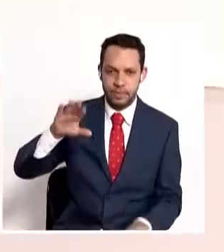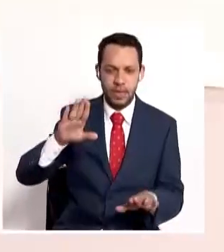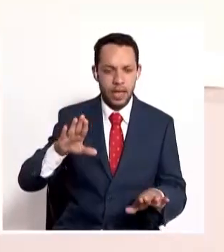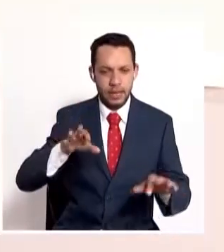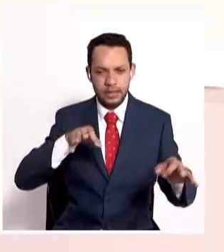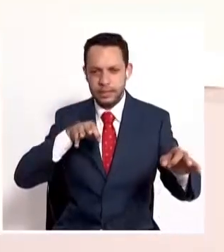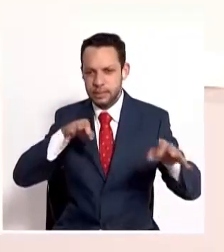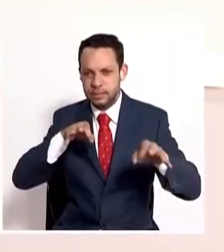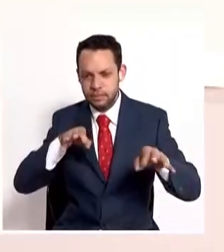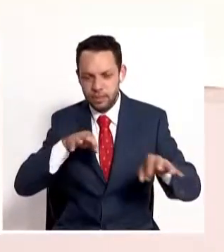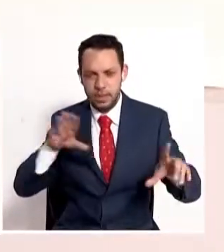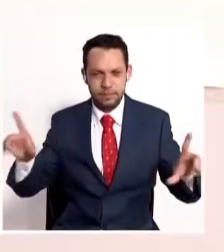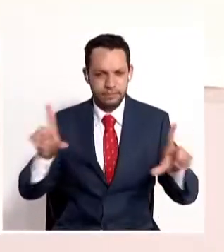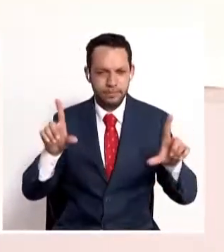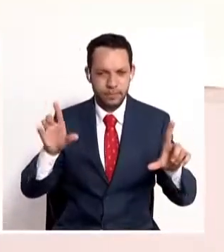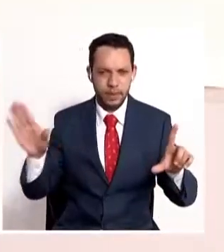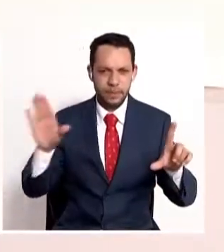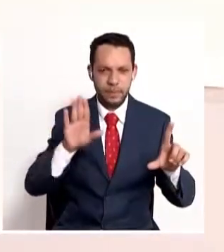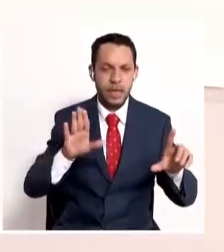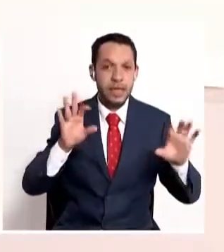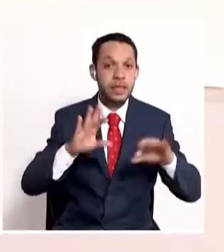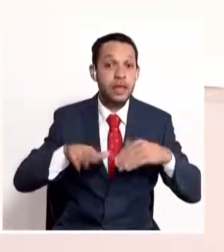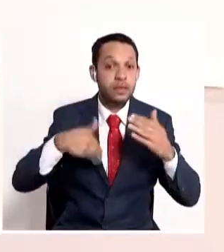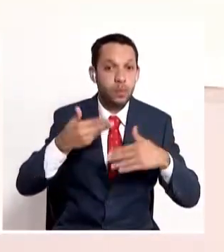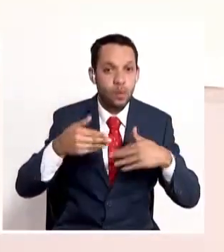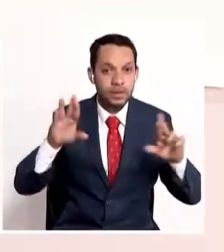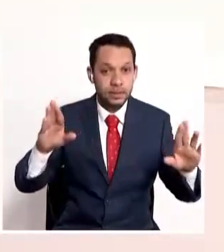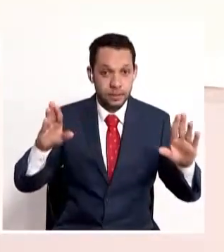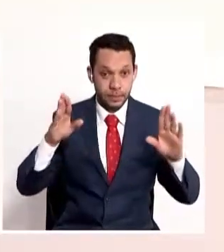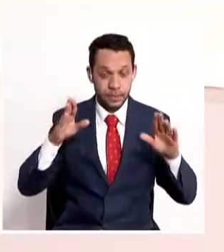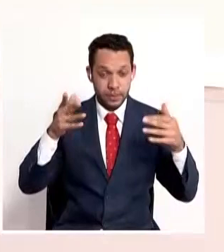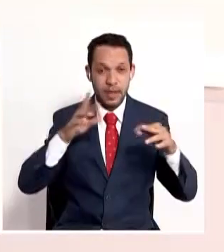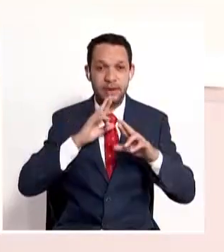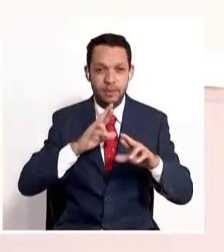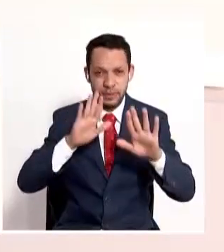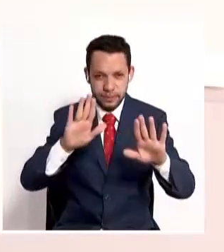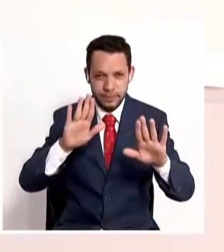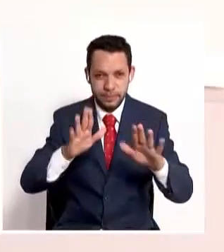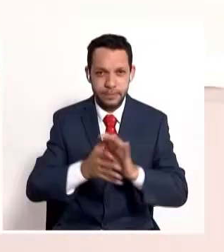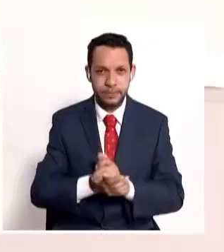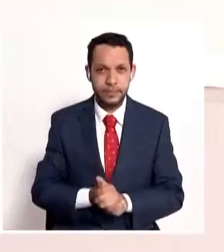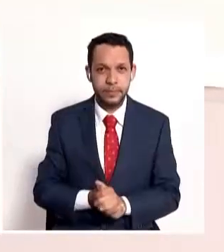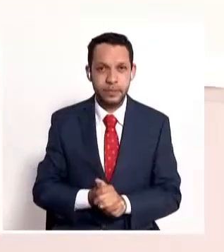saludables y ya estén todos muy atentos para la respuesta de esta pregunta